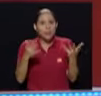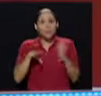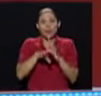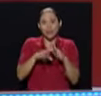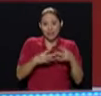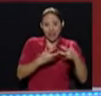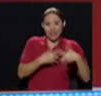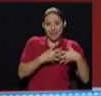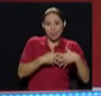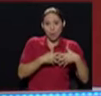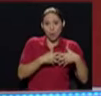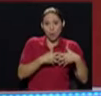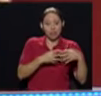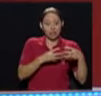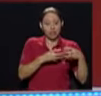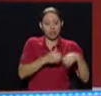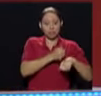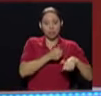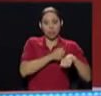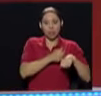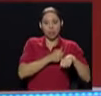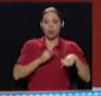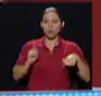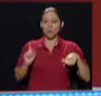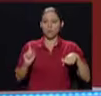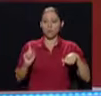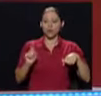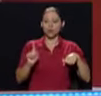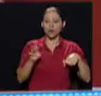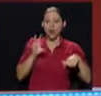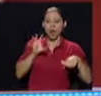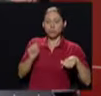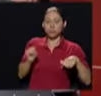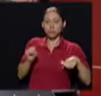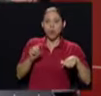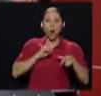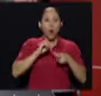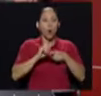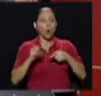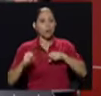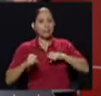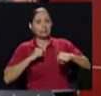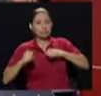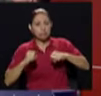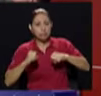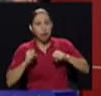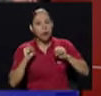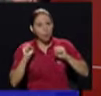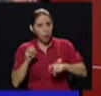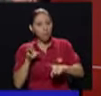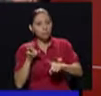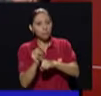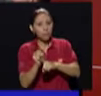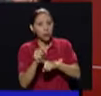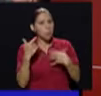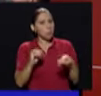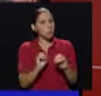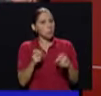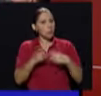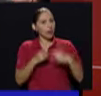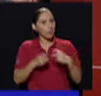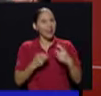persona que pasa caminando al lado hasta un gran sismo sin generar problemas de estabilidad en los equipos ha hecho que esto, no solamente en Costa